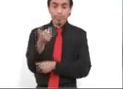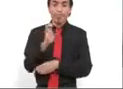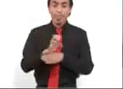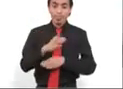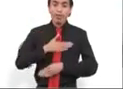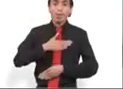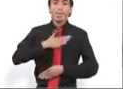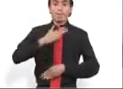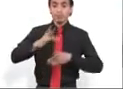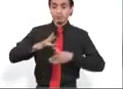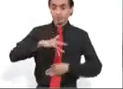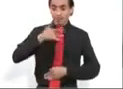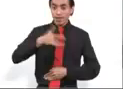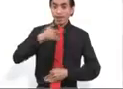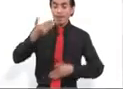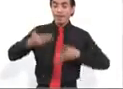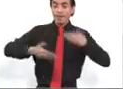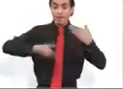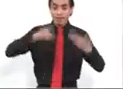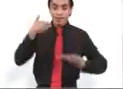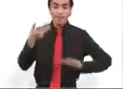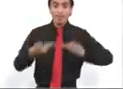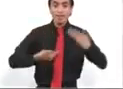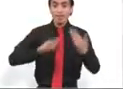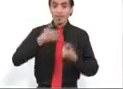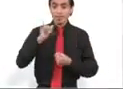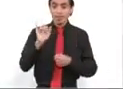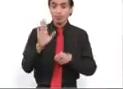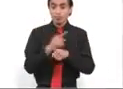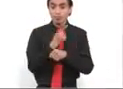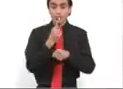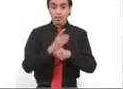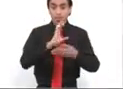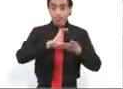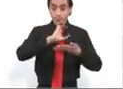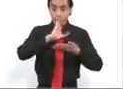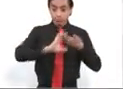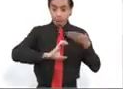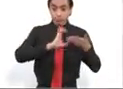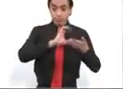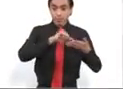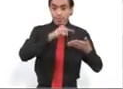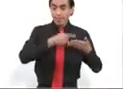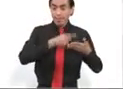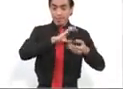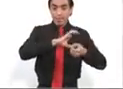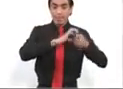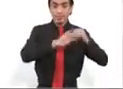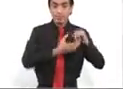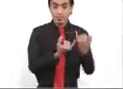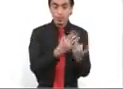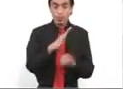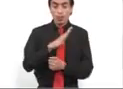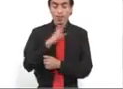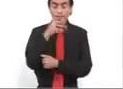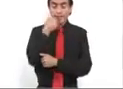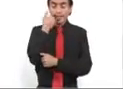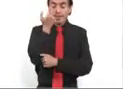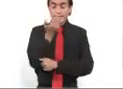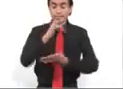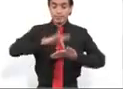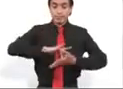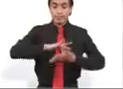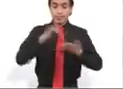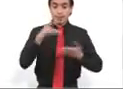alegría, es el cierre de este círculo virtuoso y yo quiero agradecer a todos